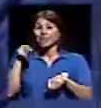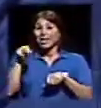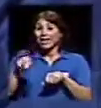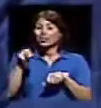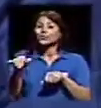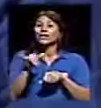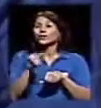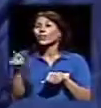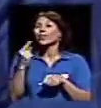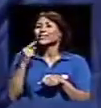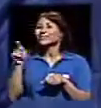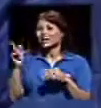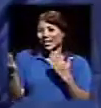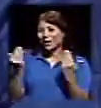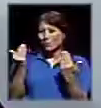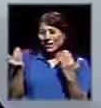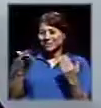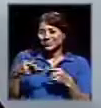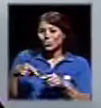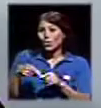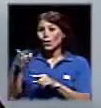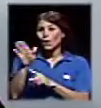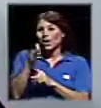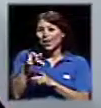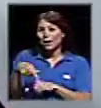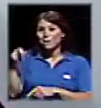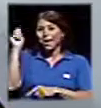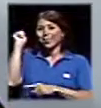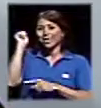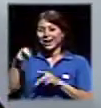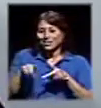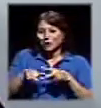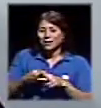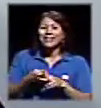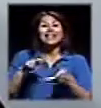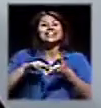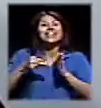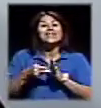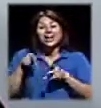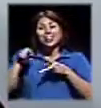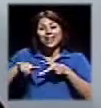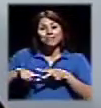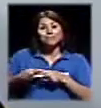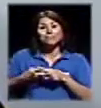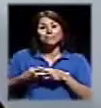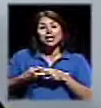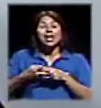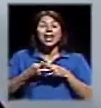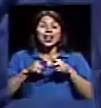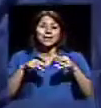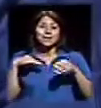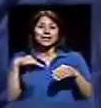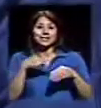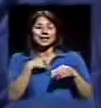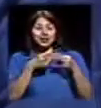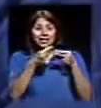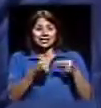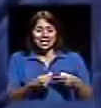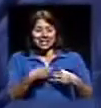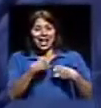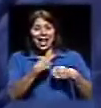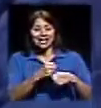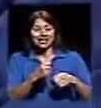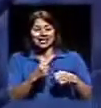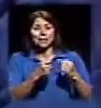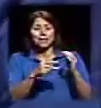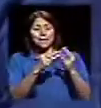ahí el Ministerio de Hacienda hace su presupuesto de egresos. Posteriormente, una vez que lo